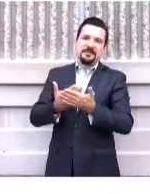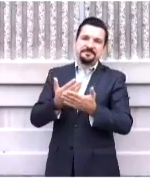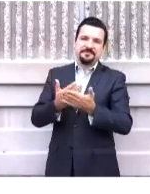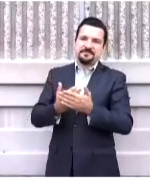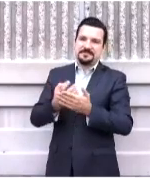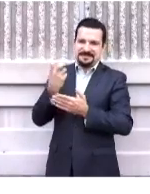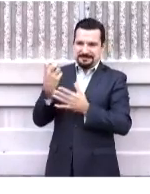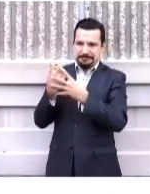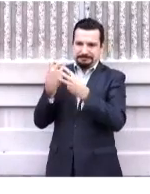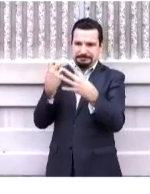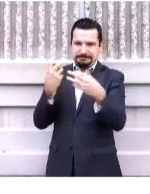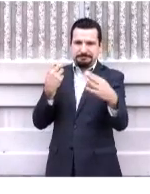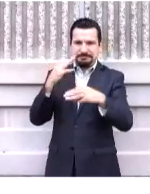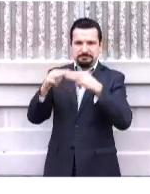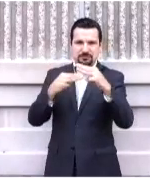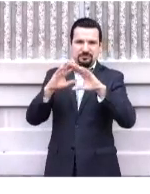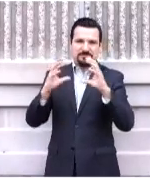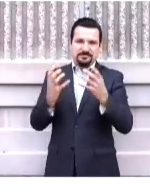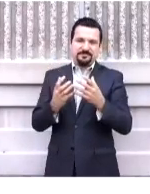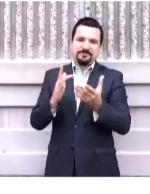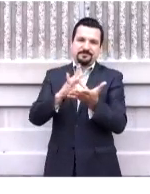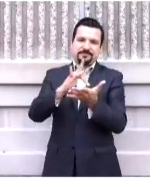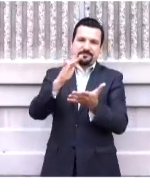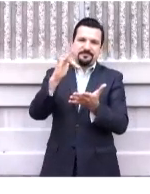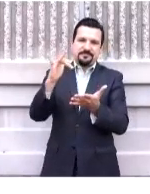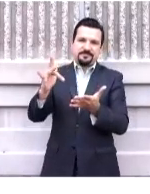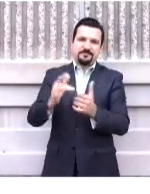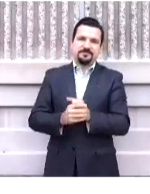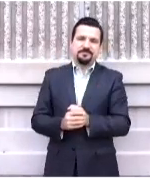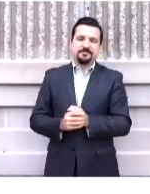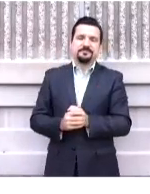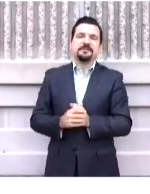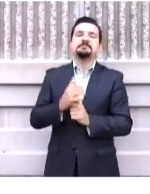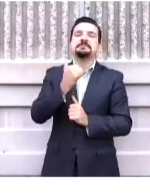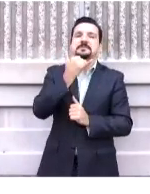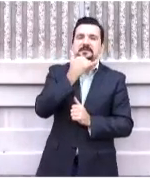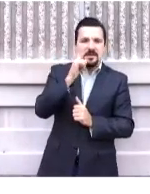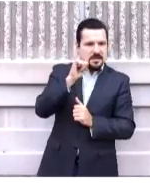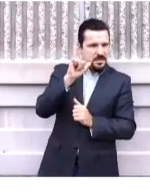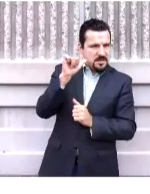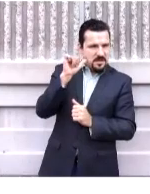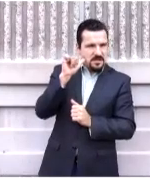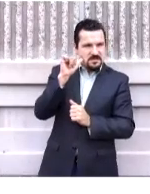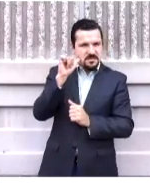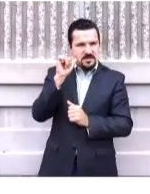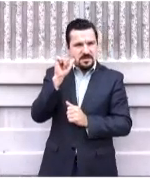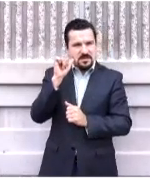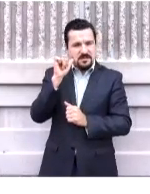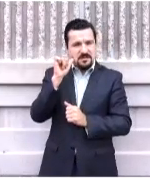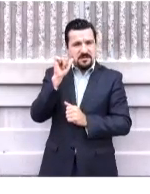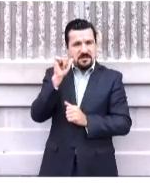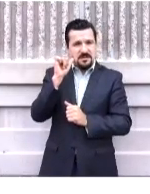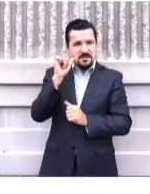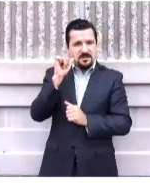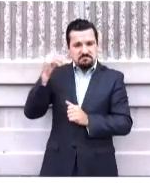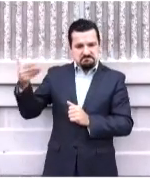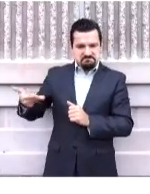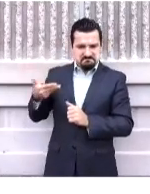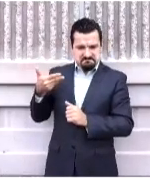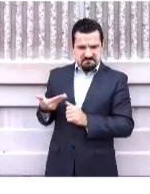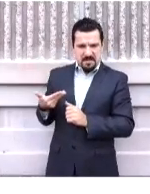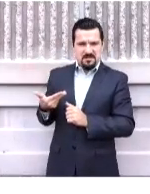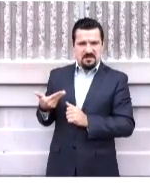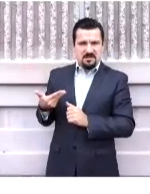pandemia. Muchas gracias. Ayer, si me permiten, nos han solicitado, y